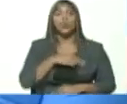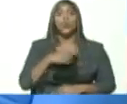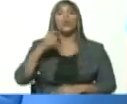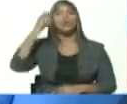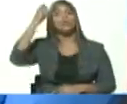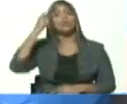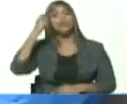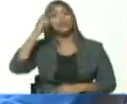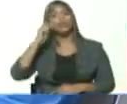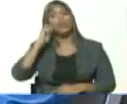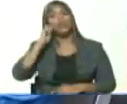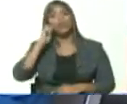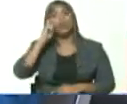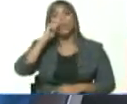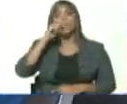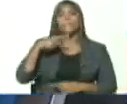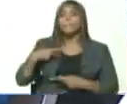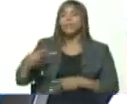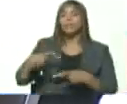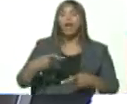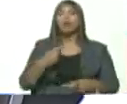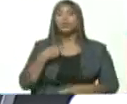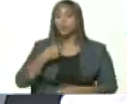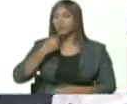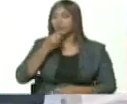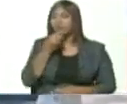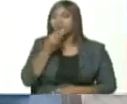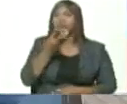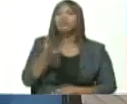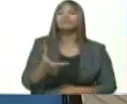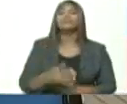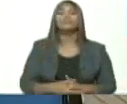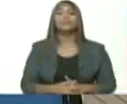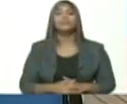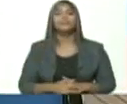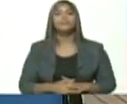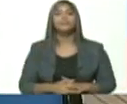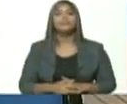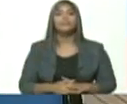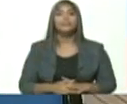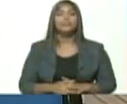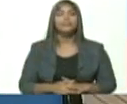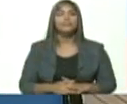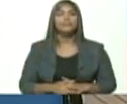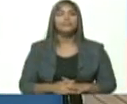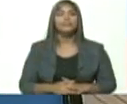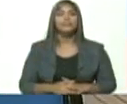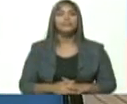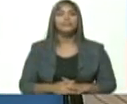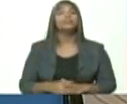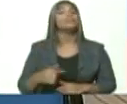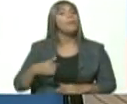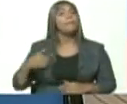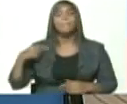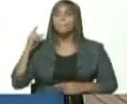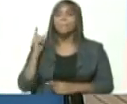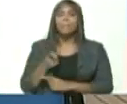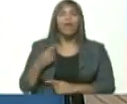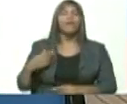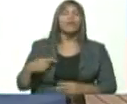diputados invitados, les digo, vamos a la batalla social.